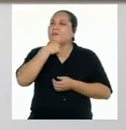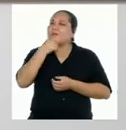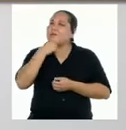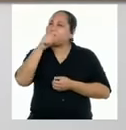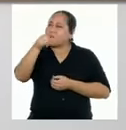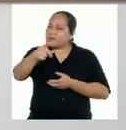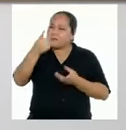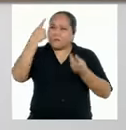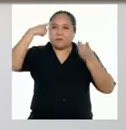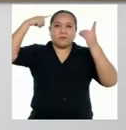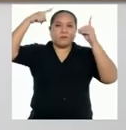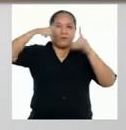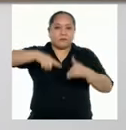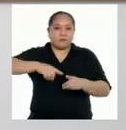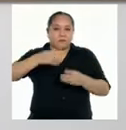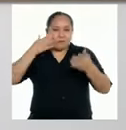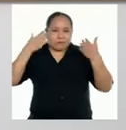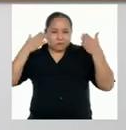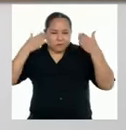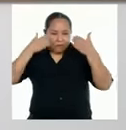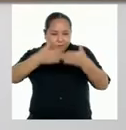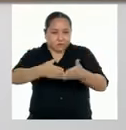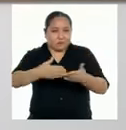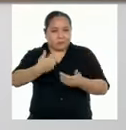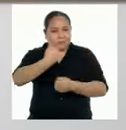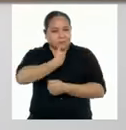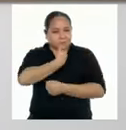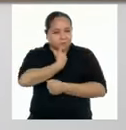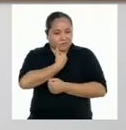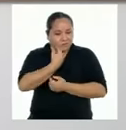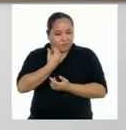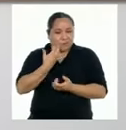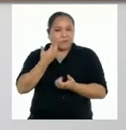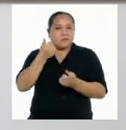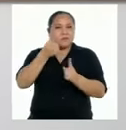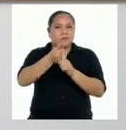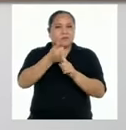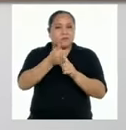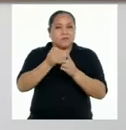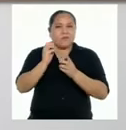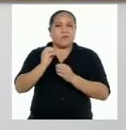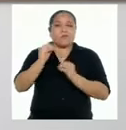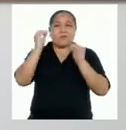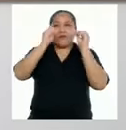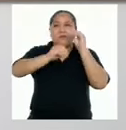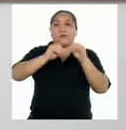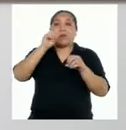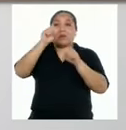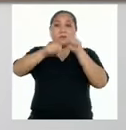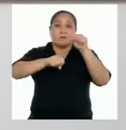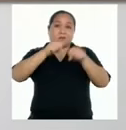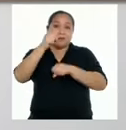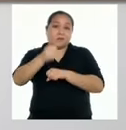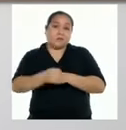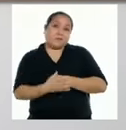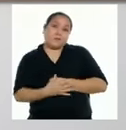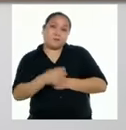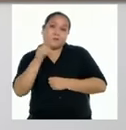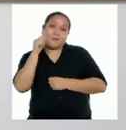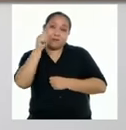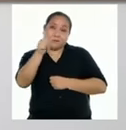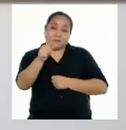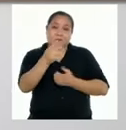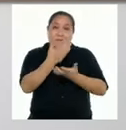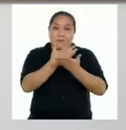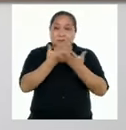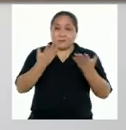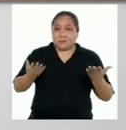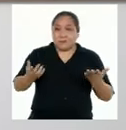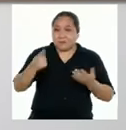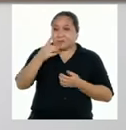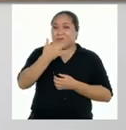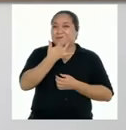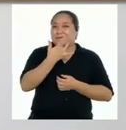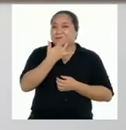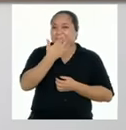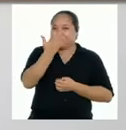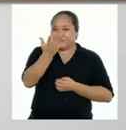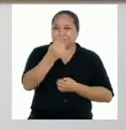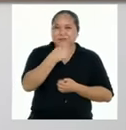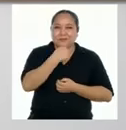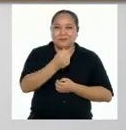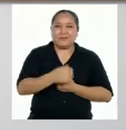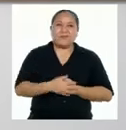hayas decidido darle un enfoque más personal al incluir la bicicleta, que es una de tus actividades